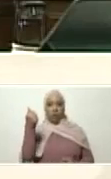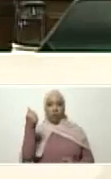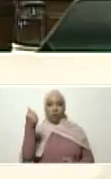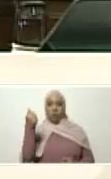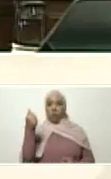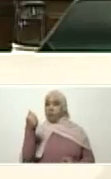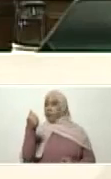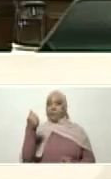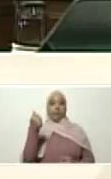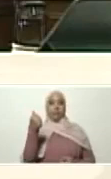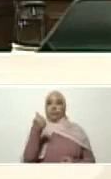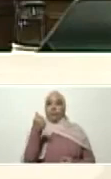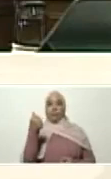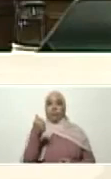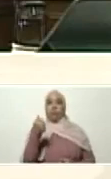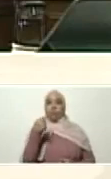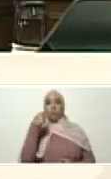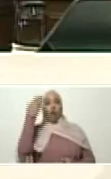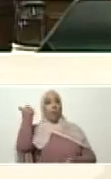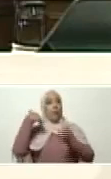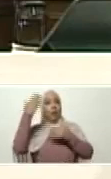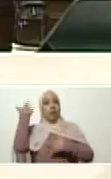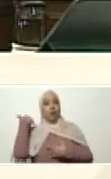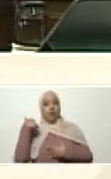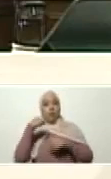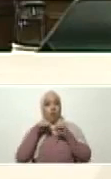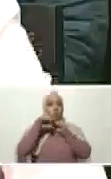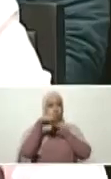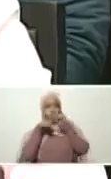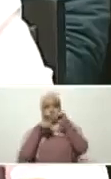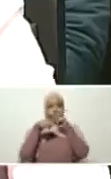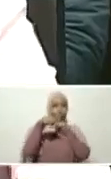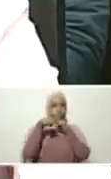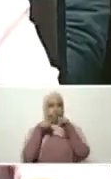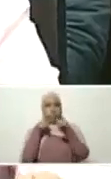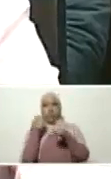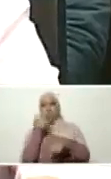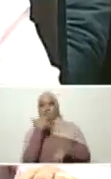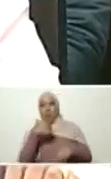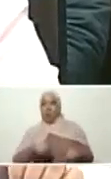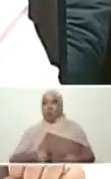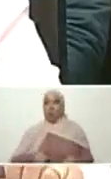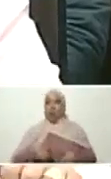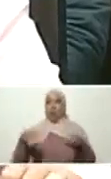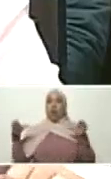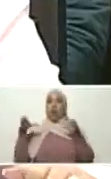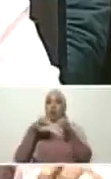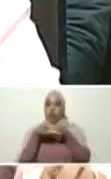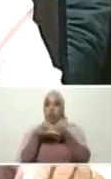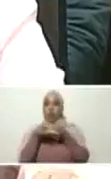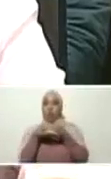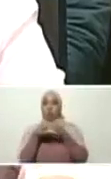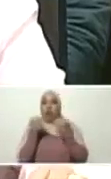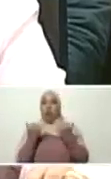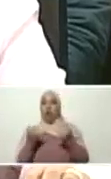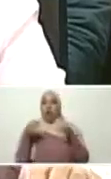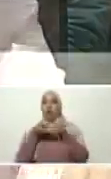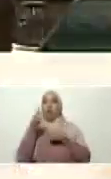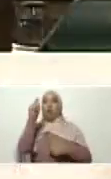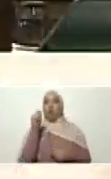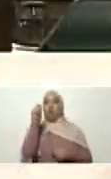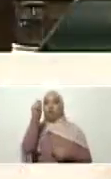No contaba que tú eras yudoka, pero parecía boxeadora, mami. Esta es la comisión. A un grupo de diputados